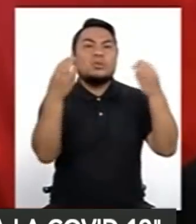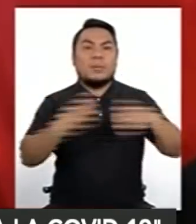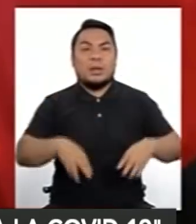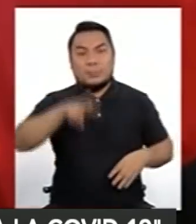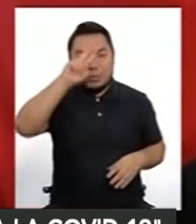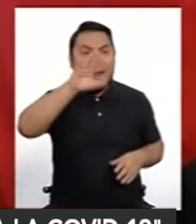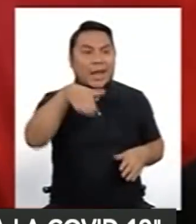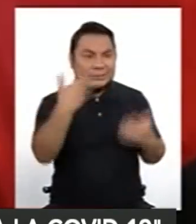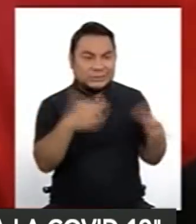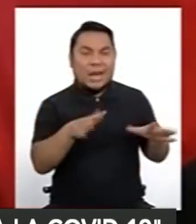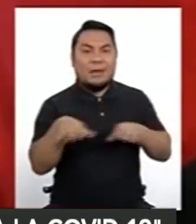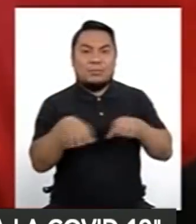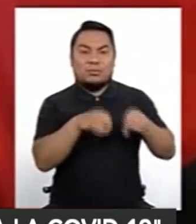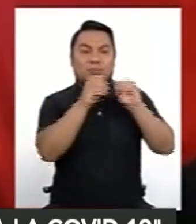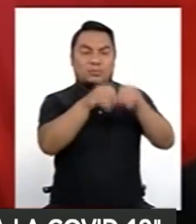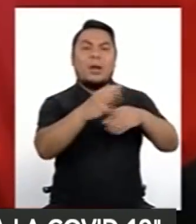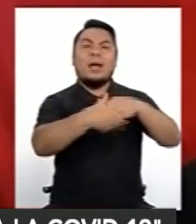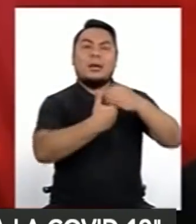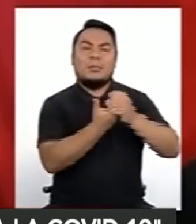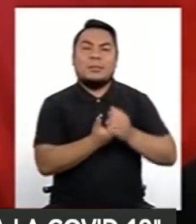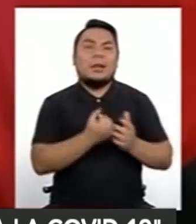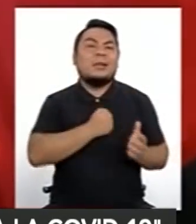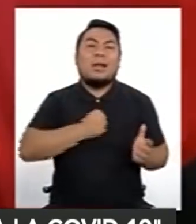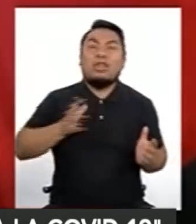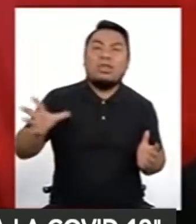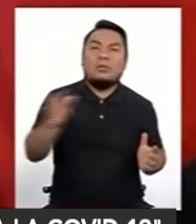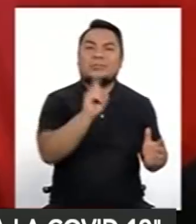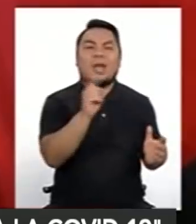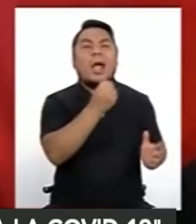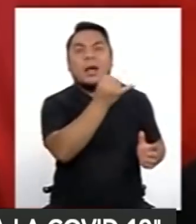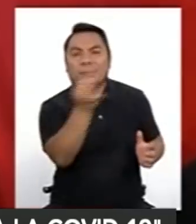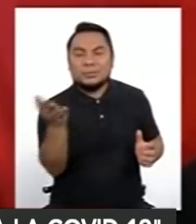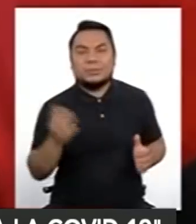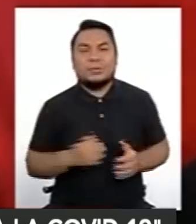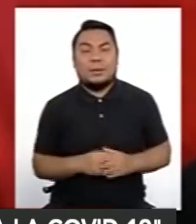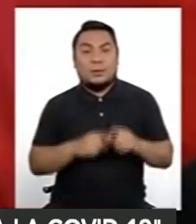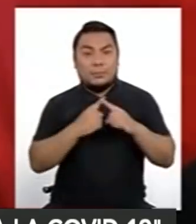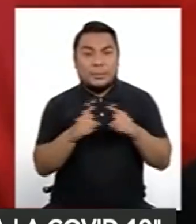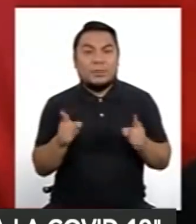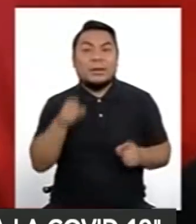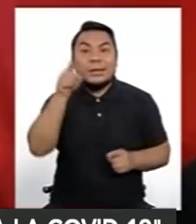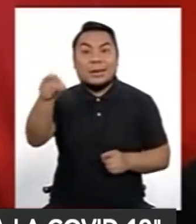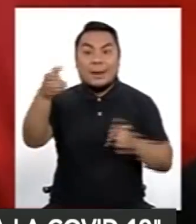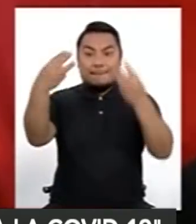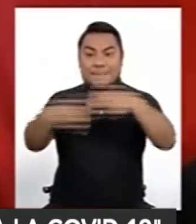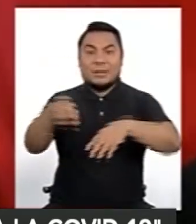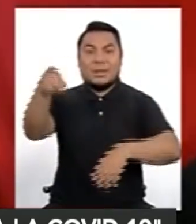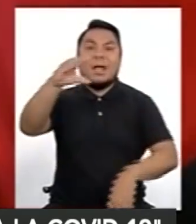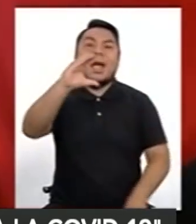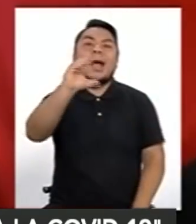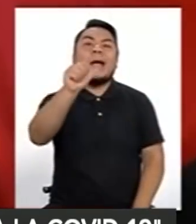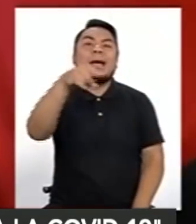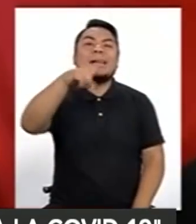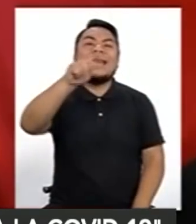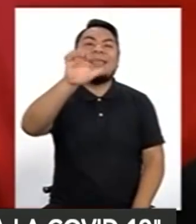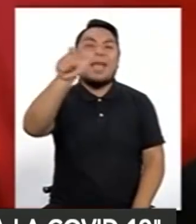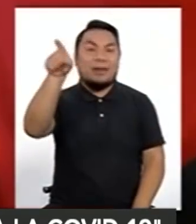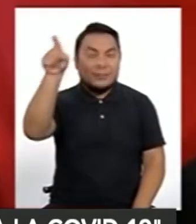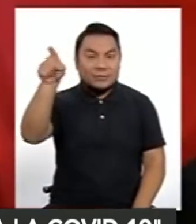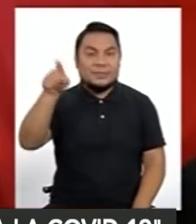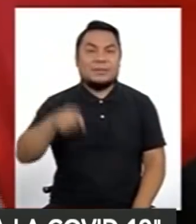Perú. Lamentablemente no en todos. Entonces, el ejemplo de Caquetá, tenemos que